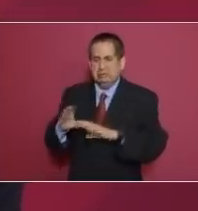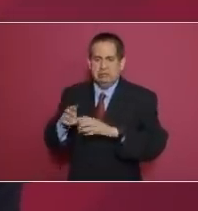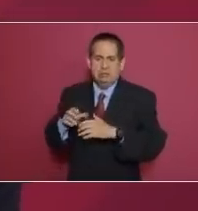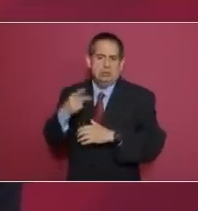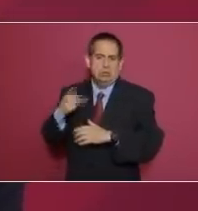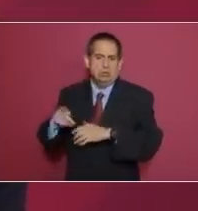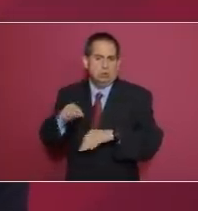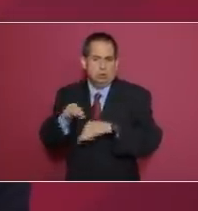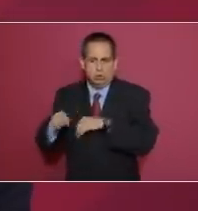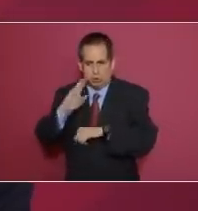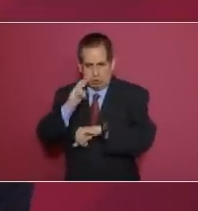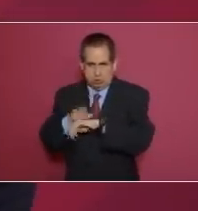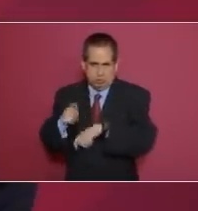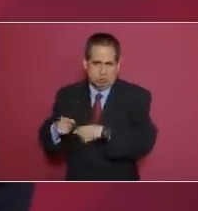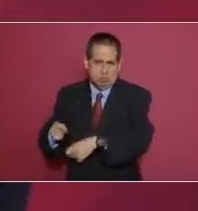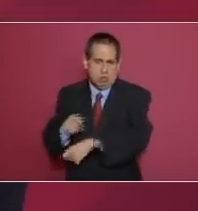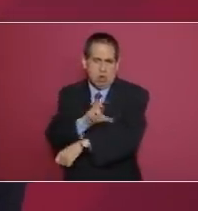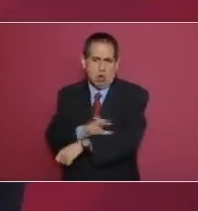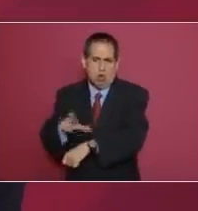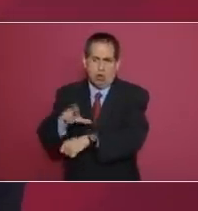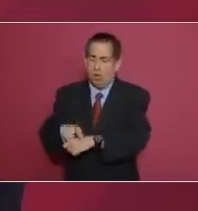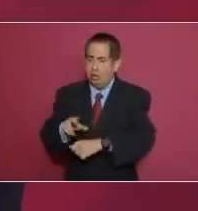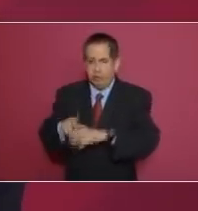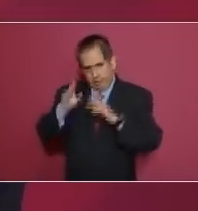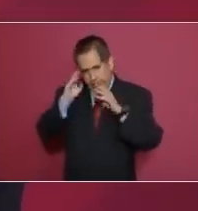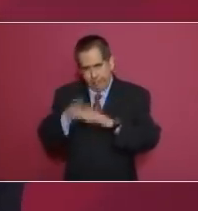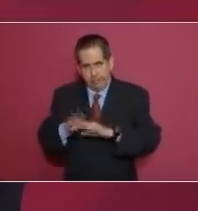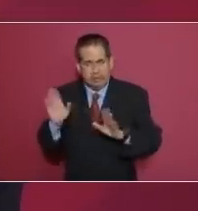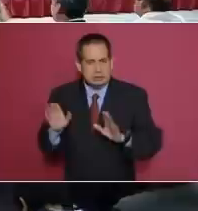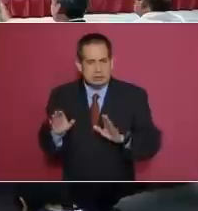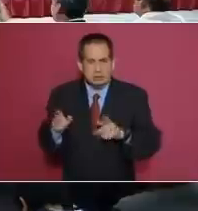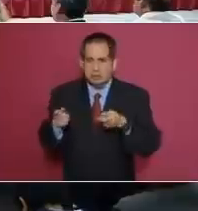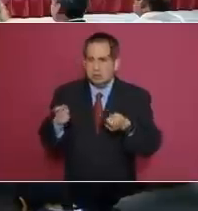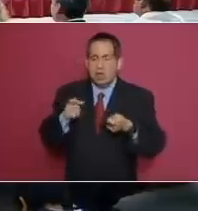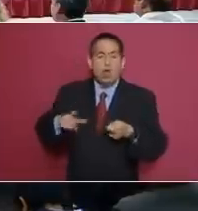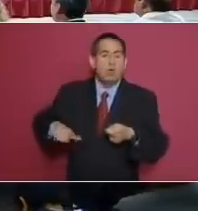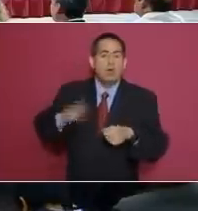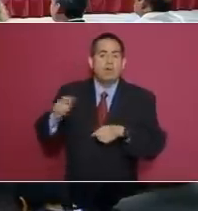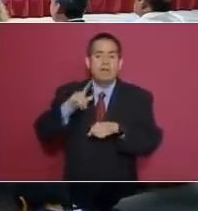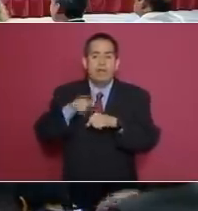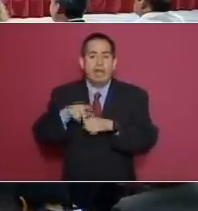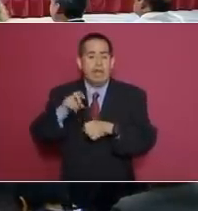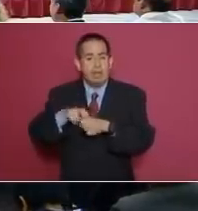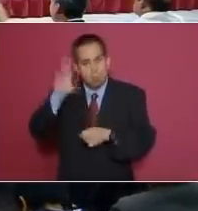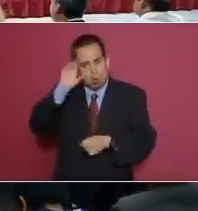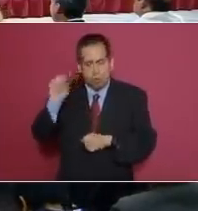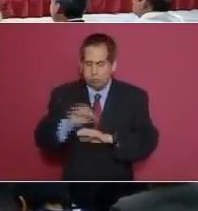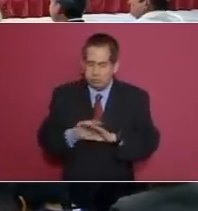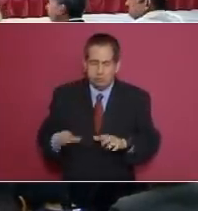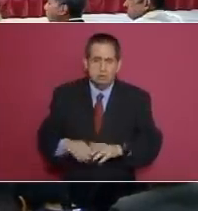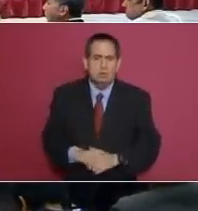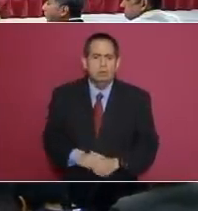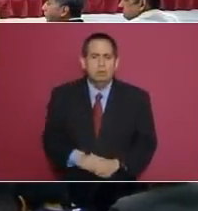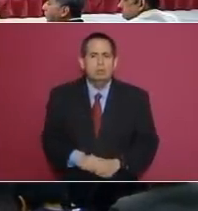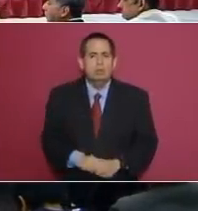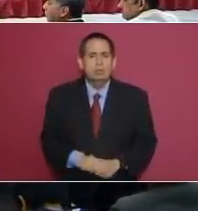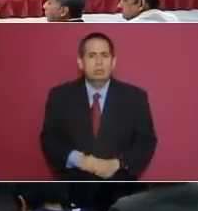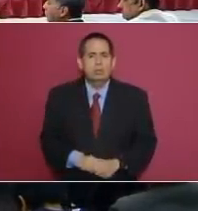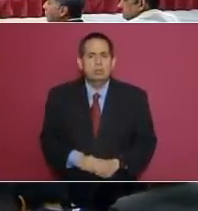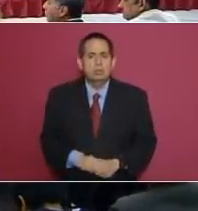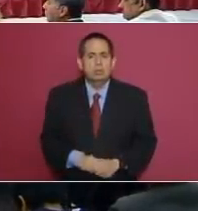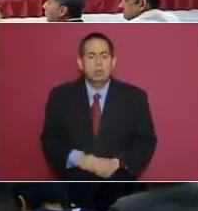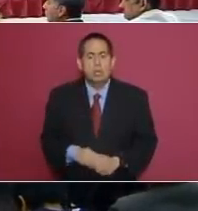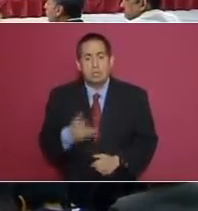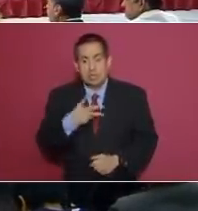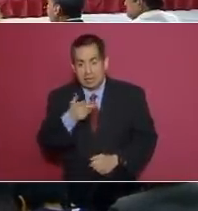su función como coordinador del gobierno federal en Morelos. ¿Tiene la fecha de exactamente cuándo